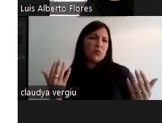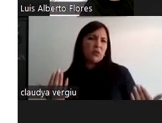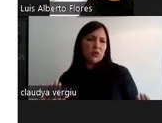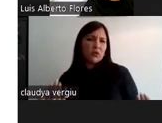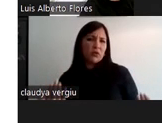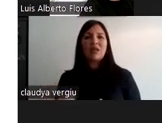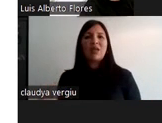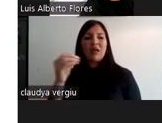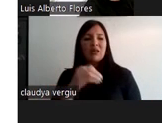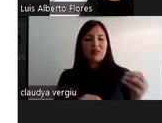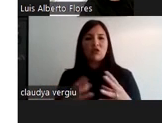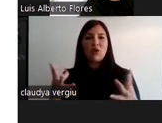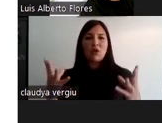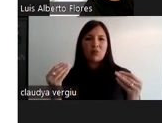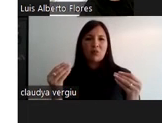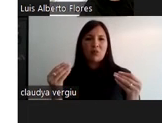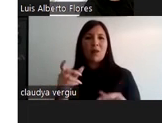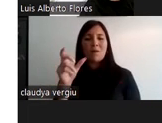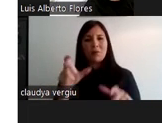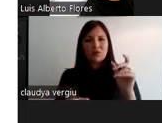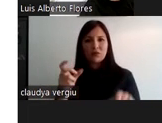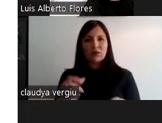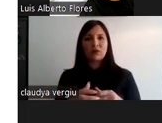intención y además es una gran cantidad de